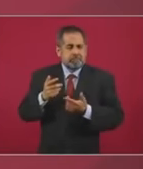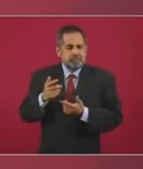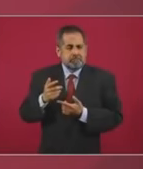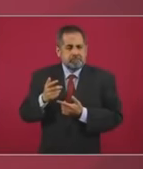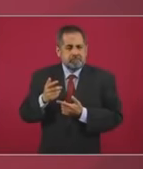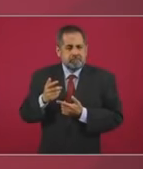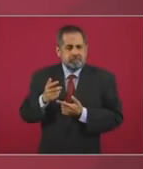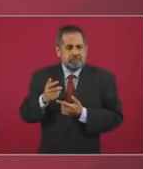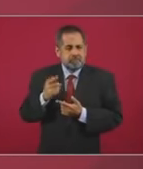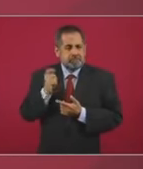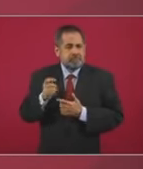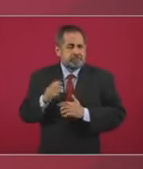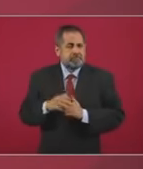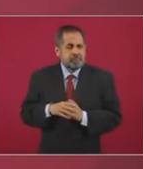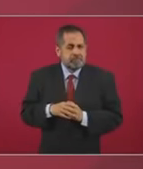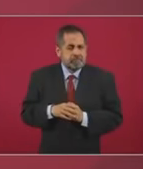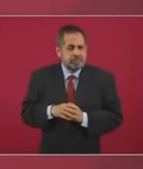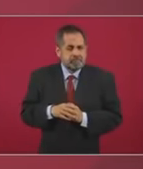limitado de